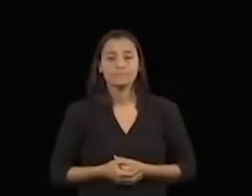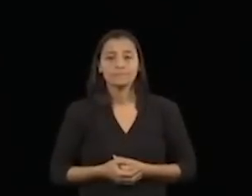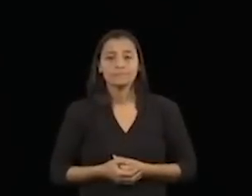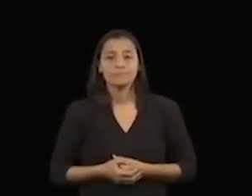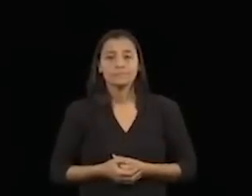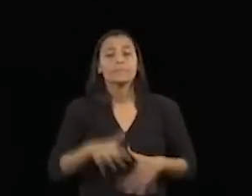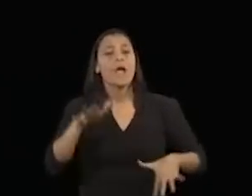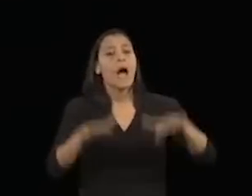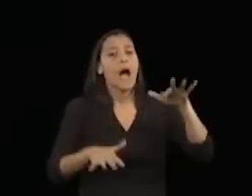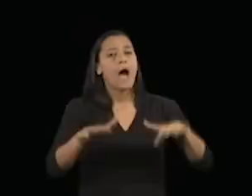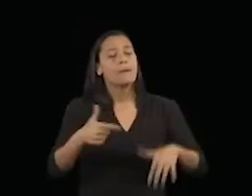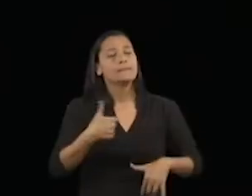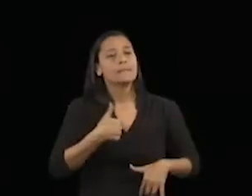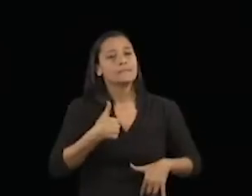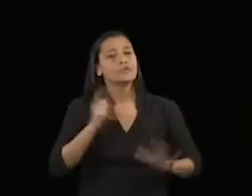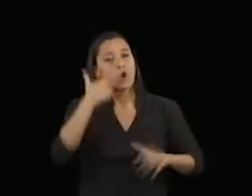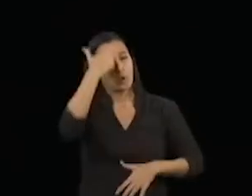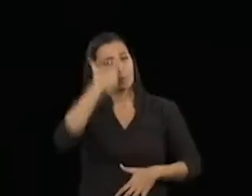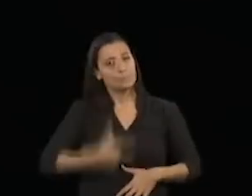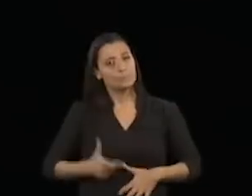a veces a mí me